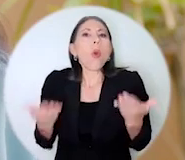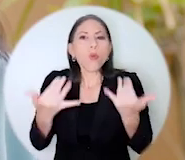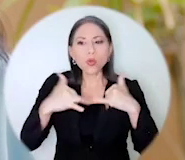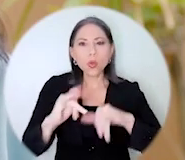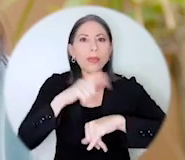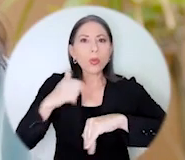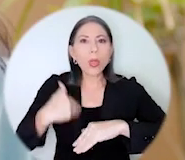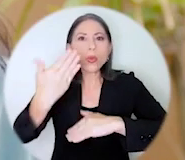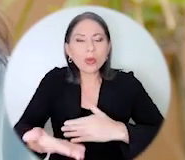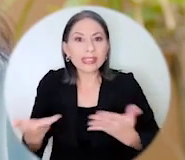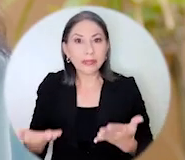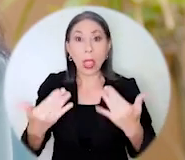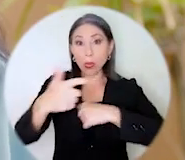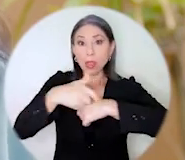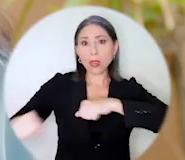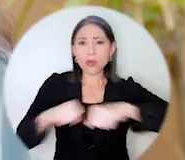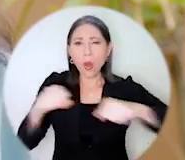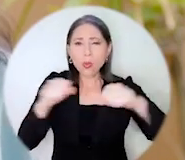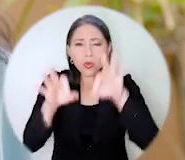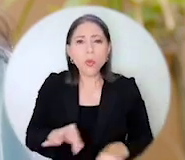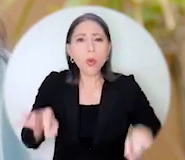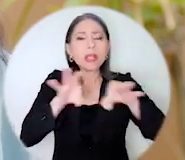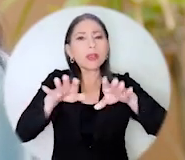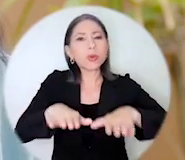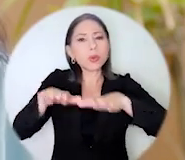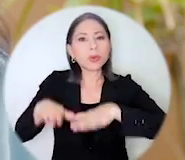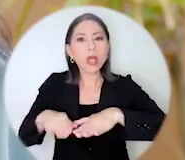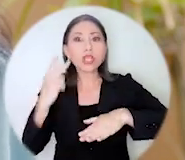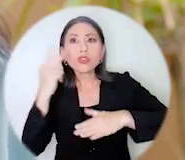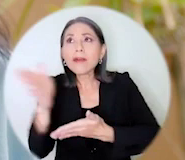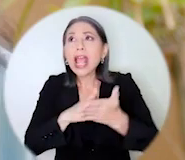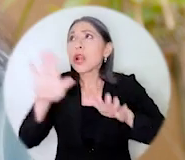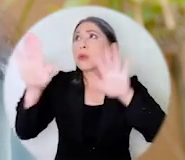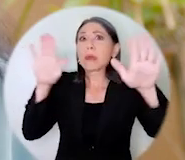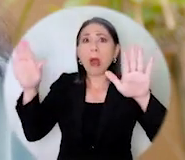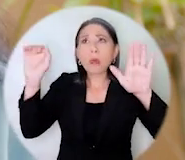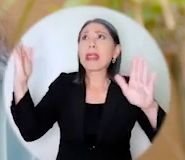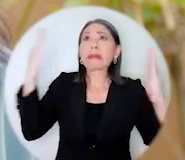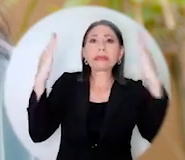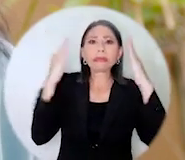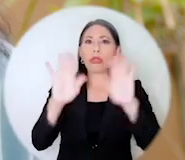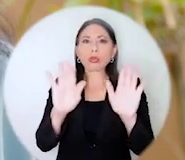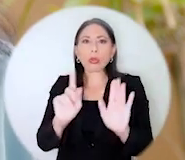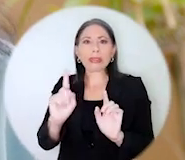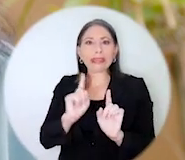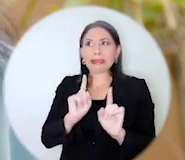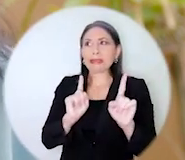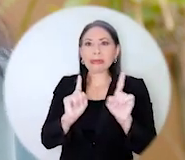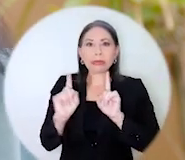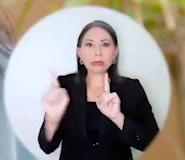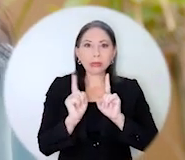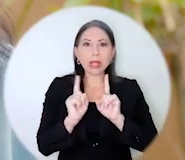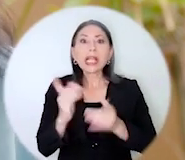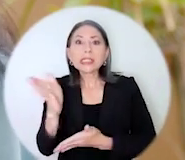Durante un terremoto lo más importante es mantener la calma, alejarnos de objetos o muebles que se puedan caer o volcarse, y si hay un